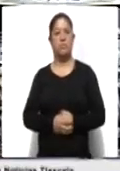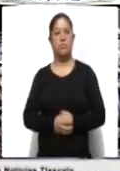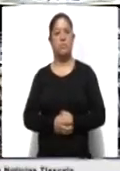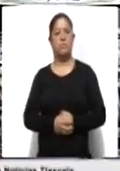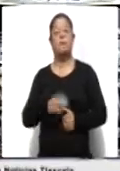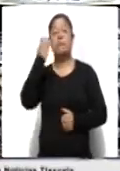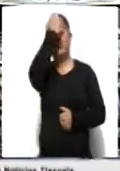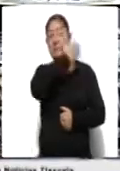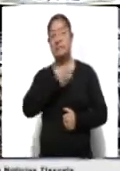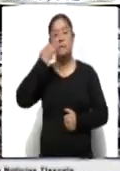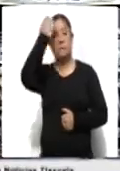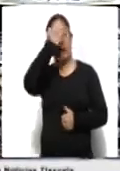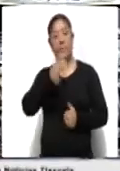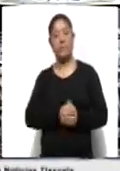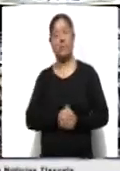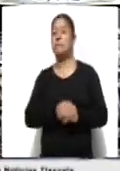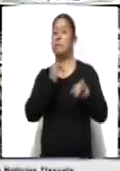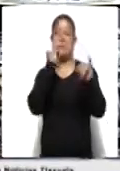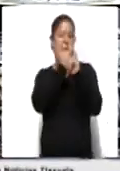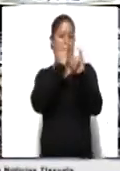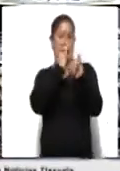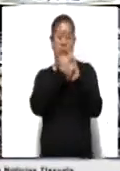el examen es completamente en línea